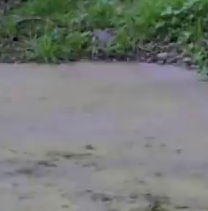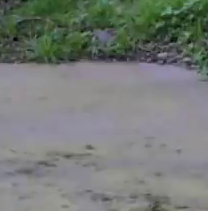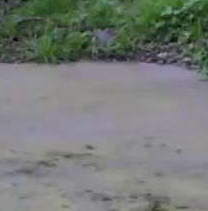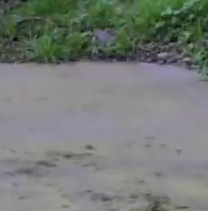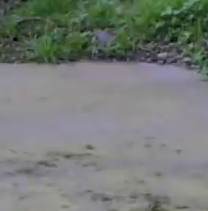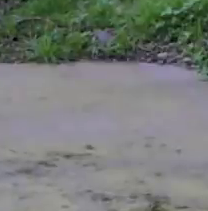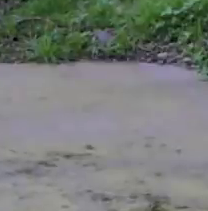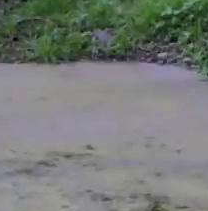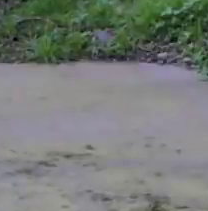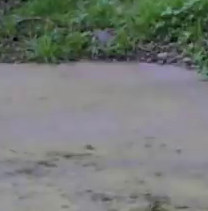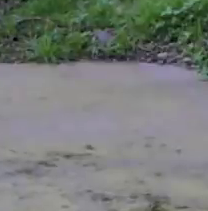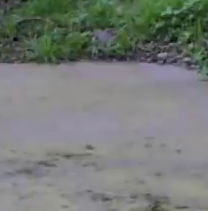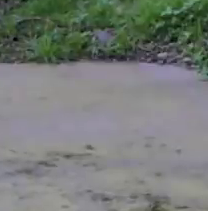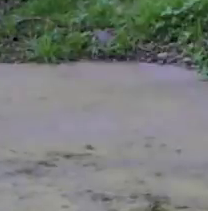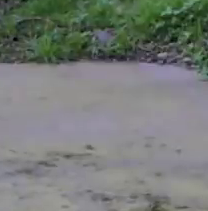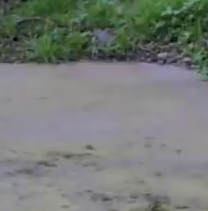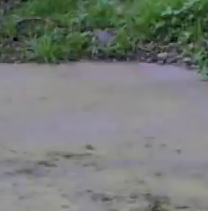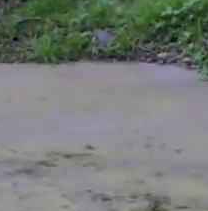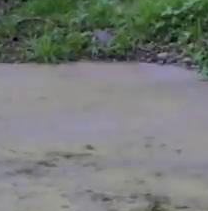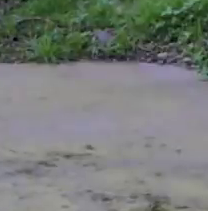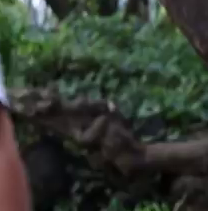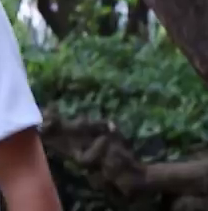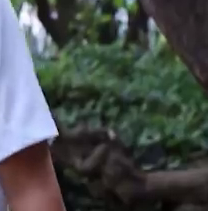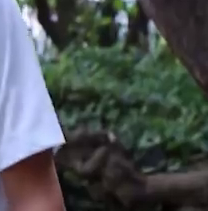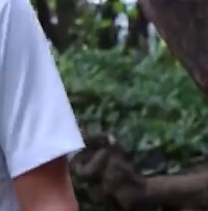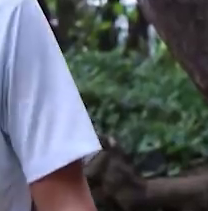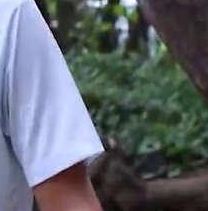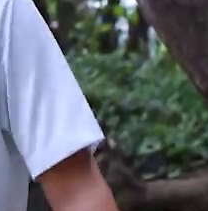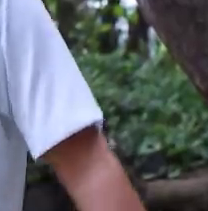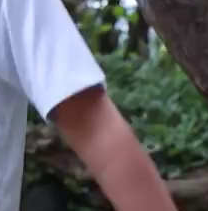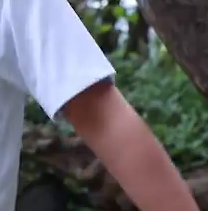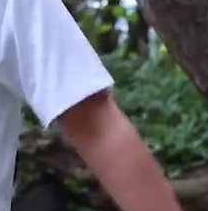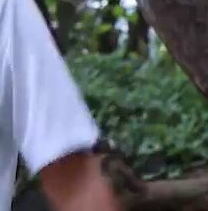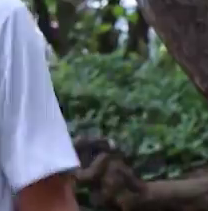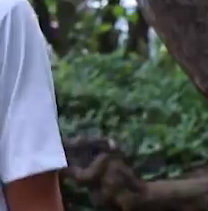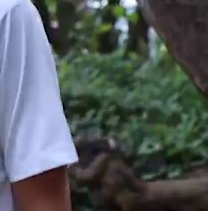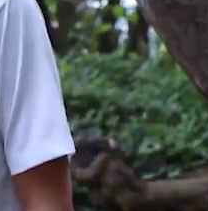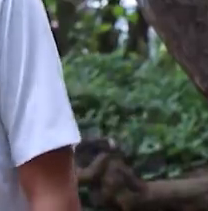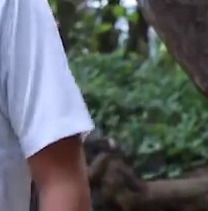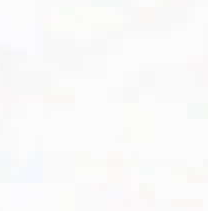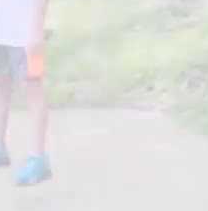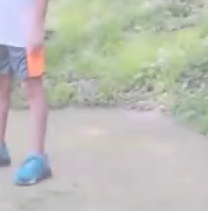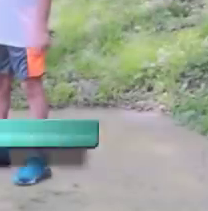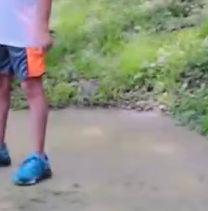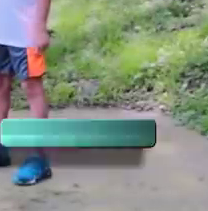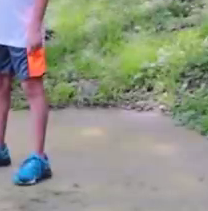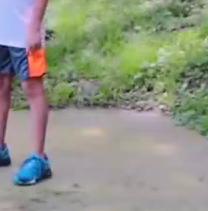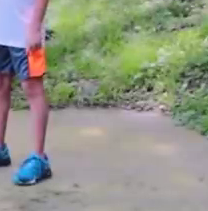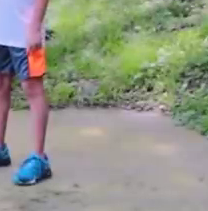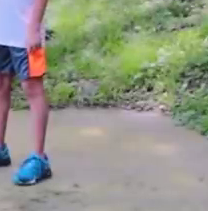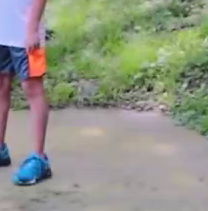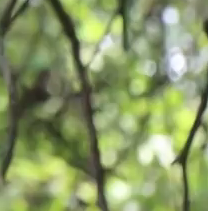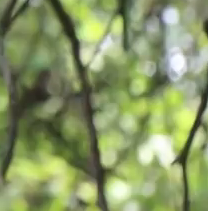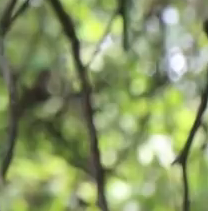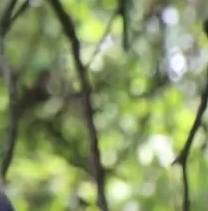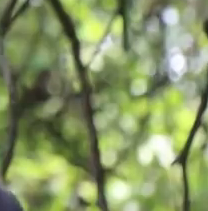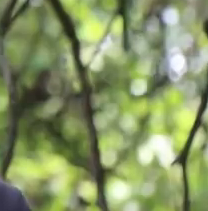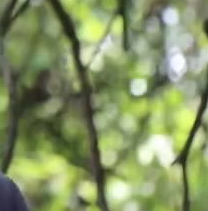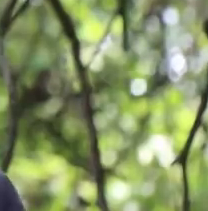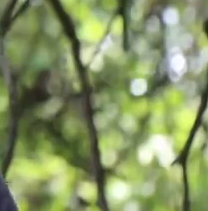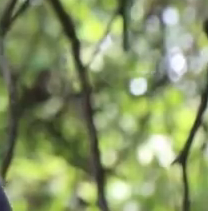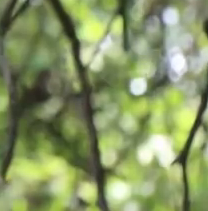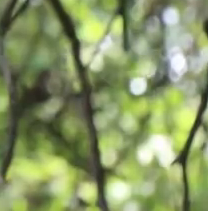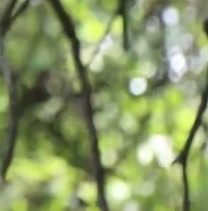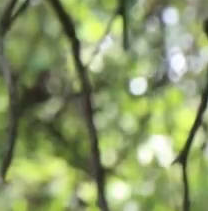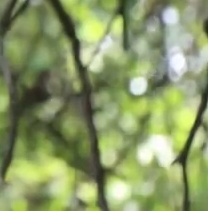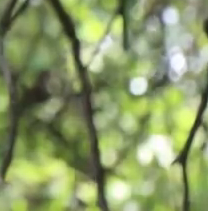mantener el equilibrio, vista al frente y tiempo. Muy bien, Paul, respiramos. En este ejercicio vamos a trabajar un poco de la pierna,